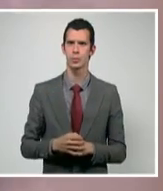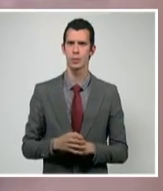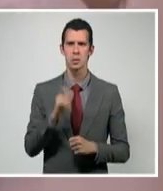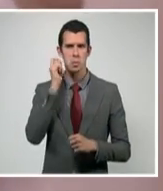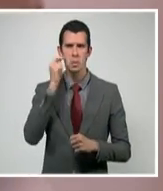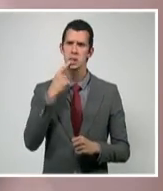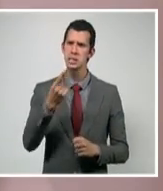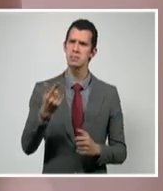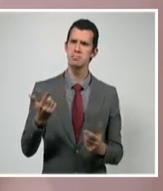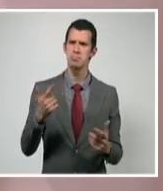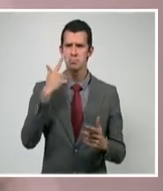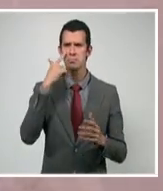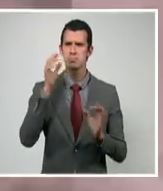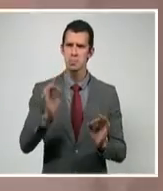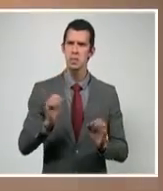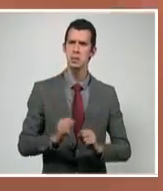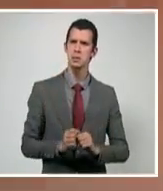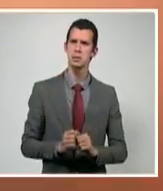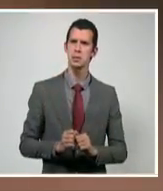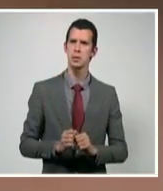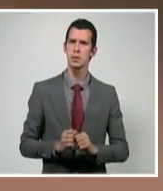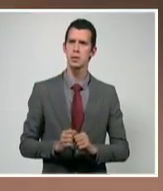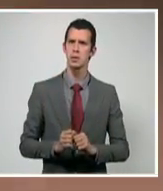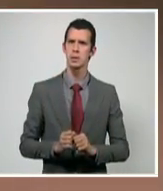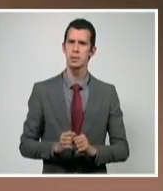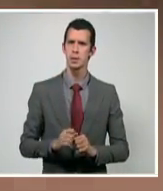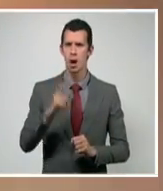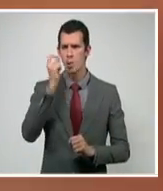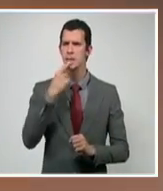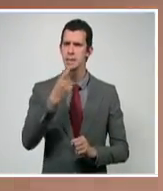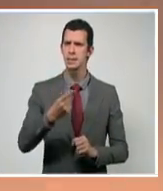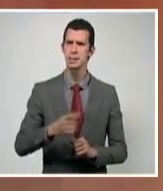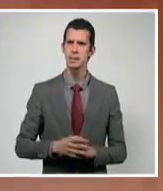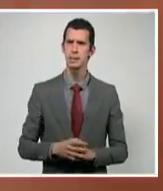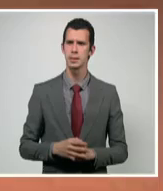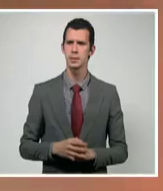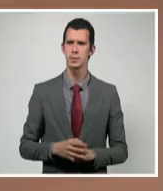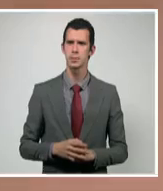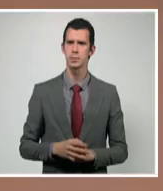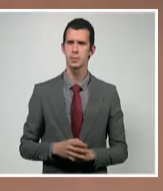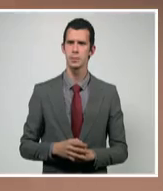aquella reunión en República Checa. Y se vio que uno